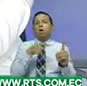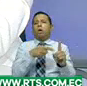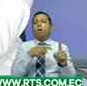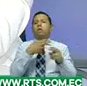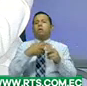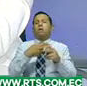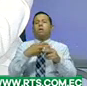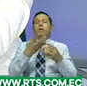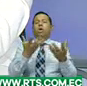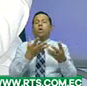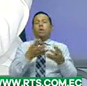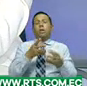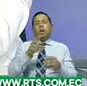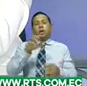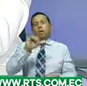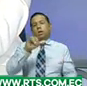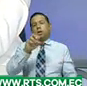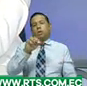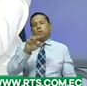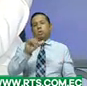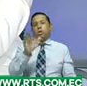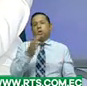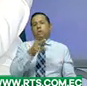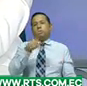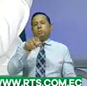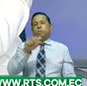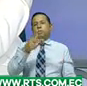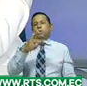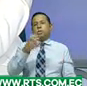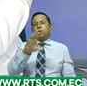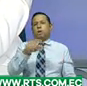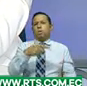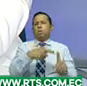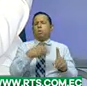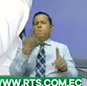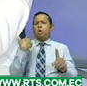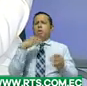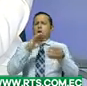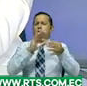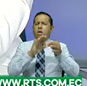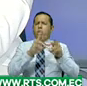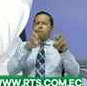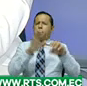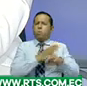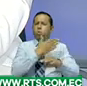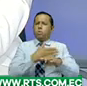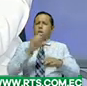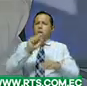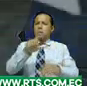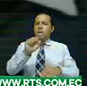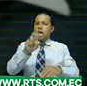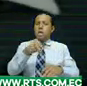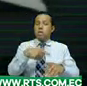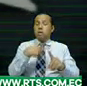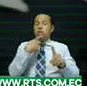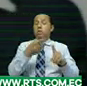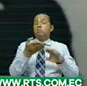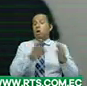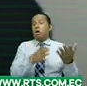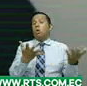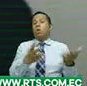dominicano Johnny Pacheco, considerado como uno de los padres de la salsa. Si vas a hablar de mi vida, vamos a